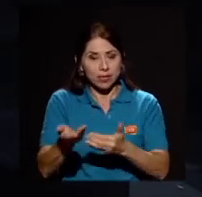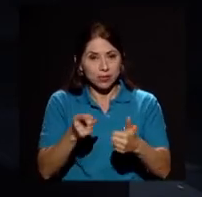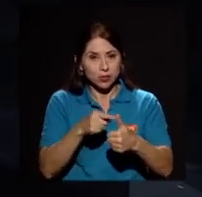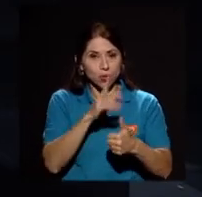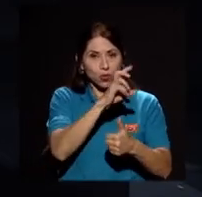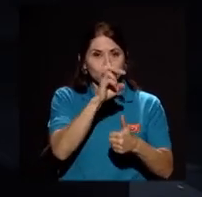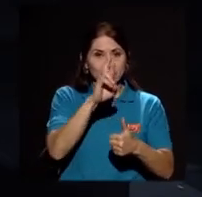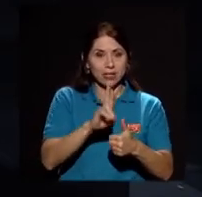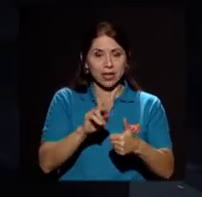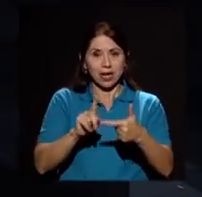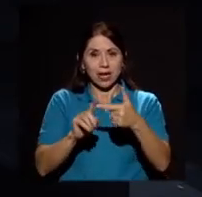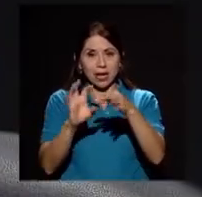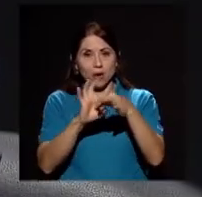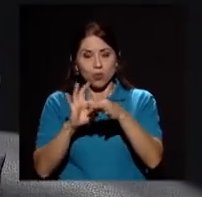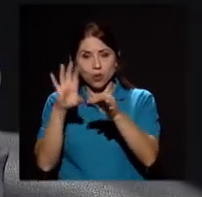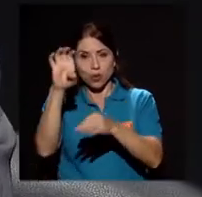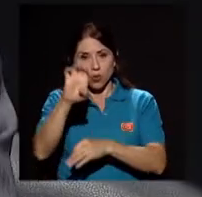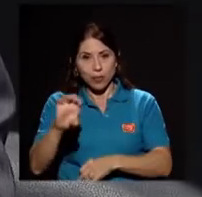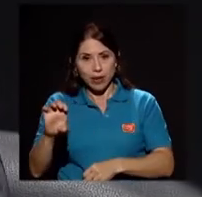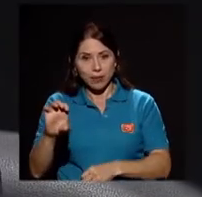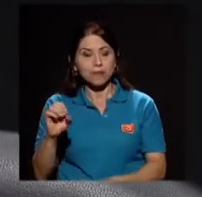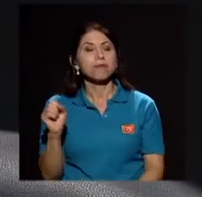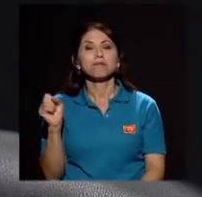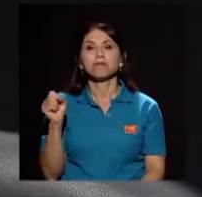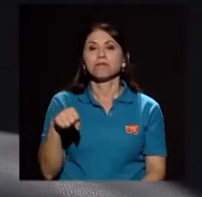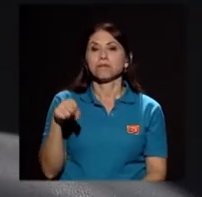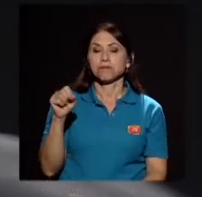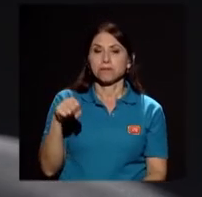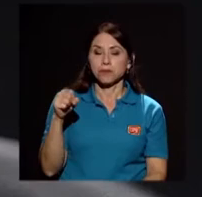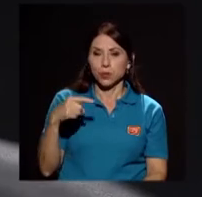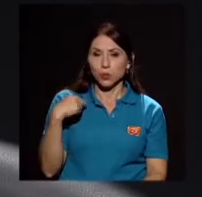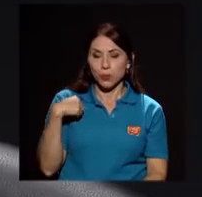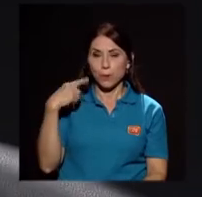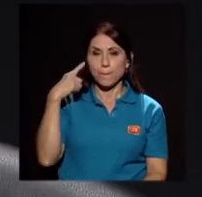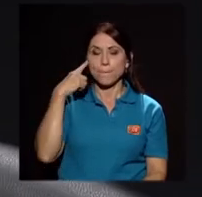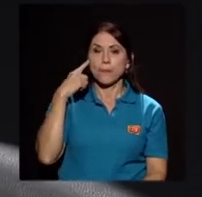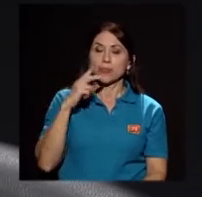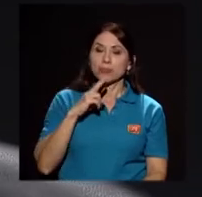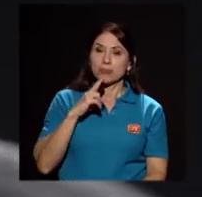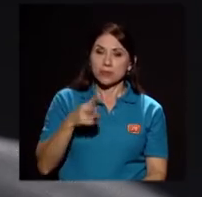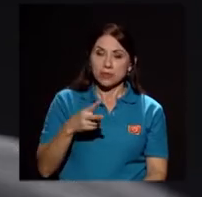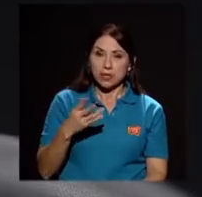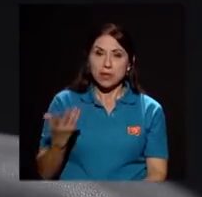la urba sí claro que sí pienso que realmente